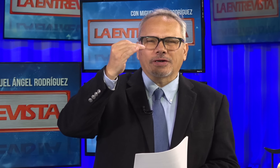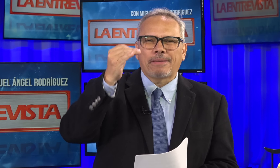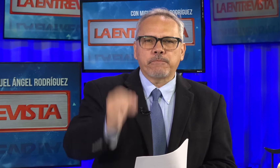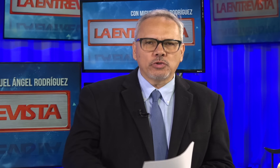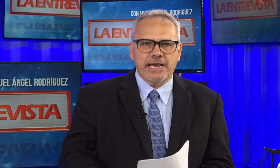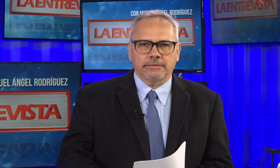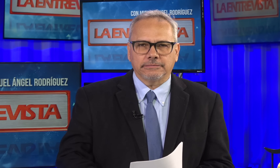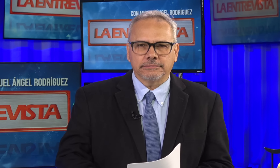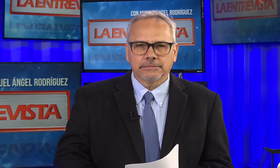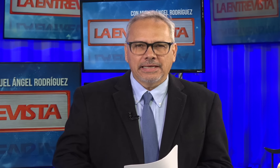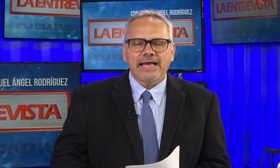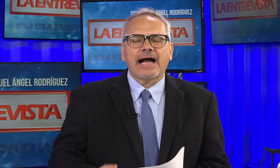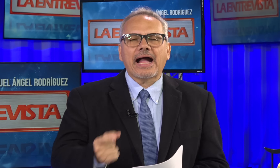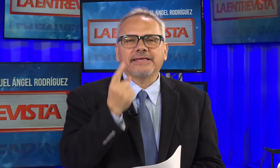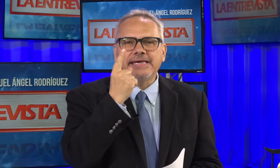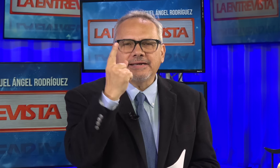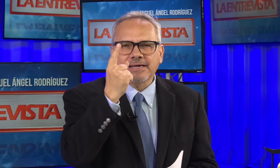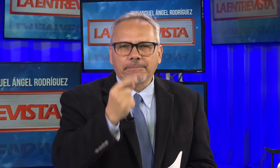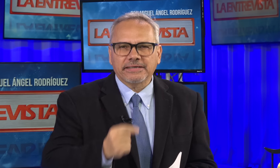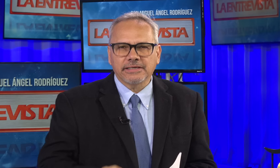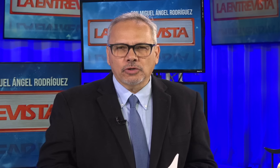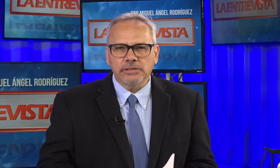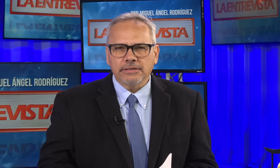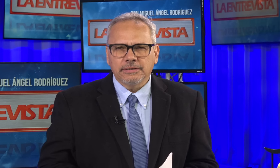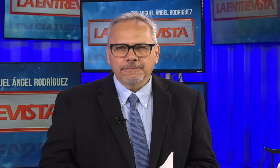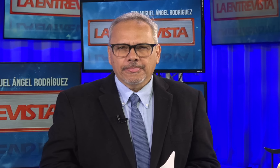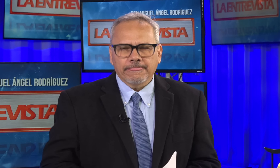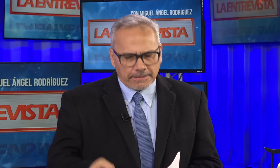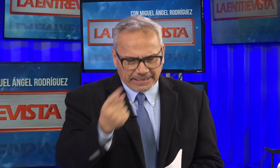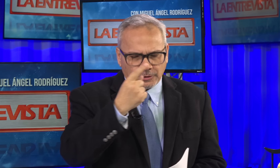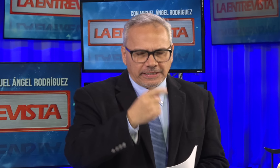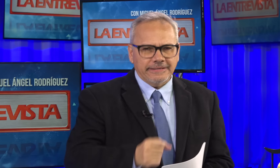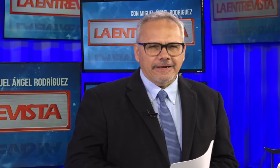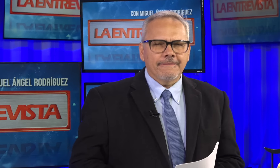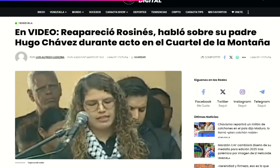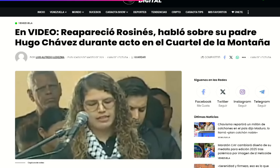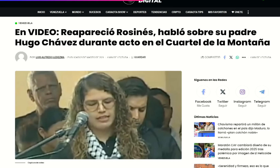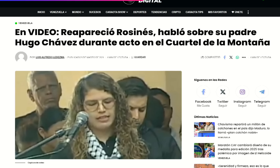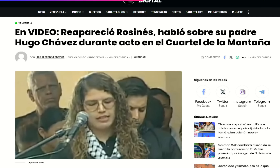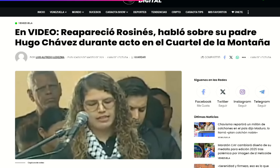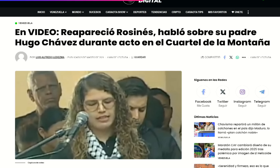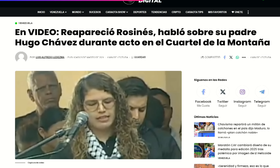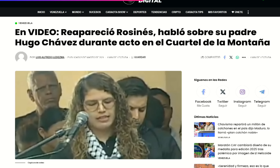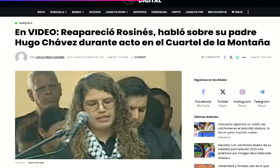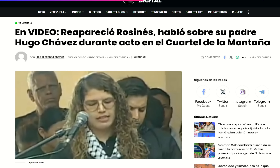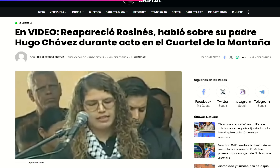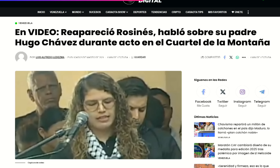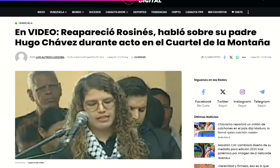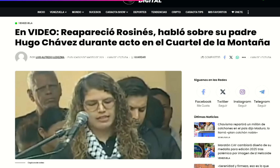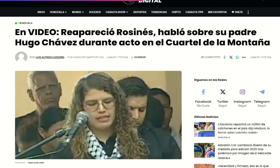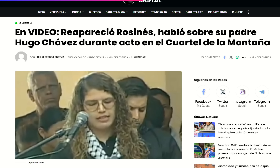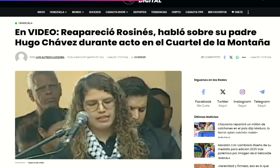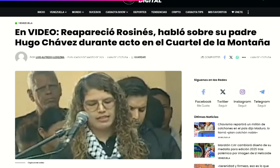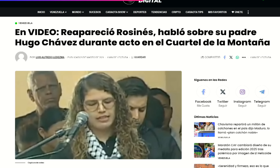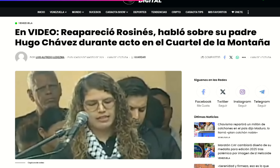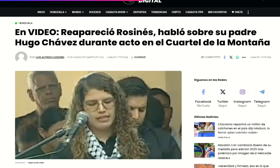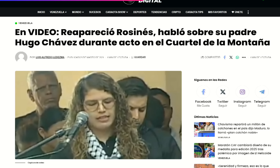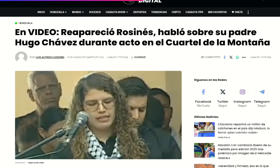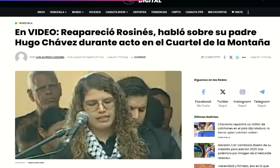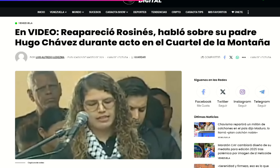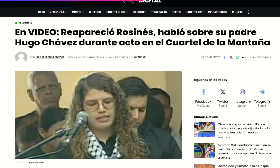lo repudian. ¿A quién reaparecieron hoy? Dame carabota digital. Ahí la tienen.